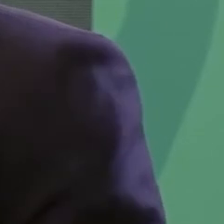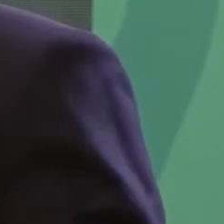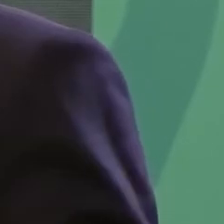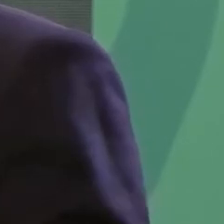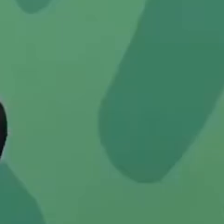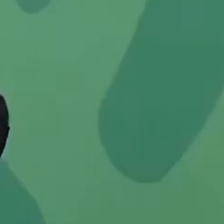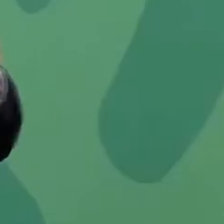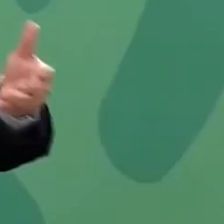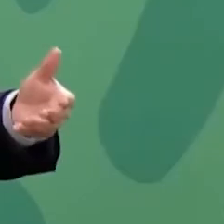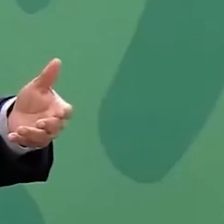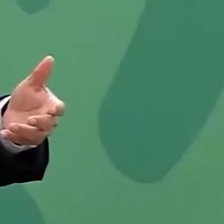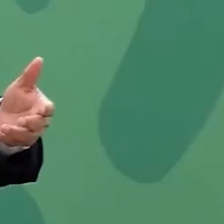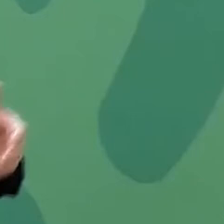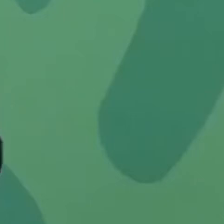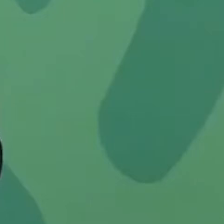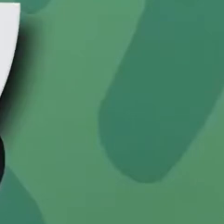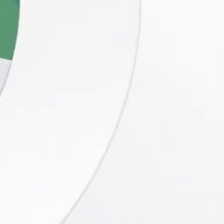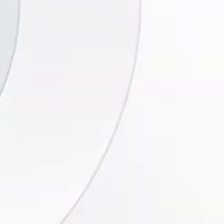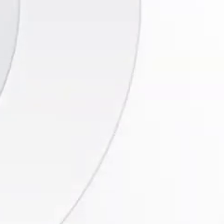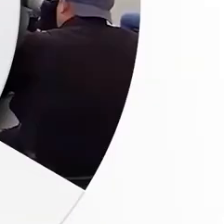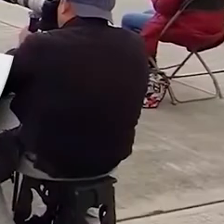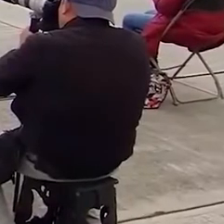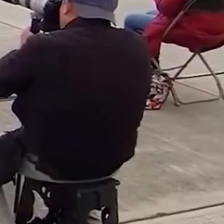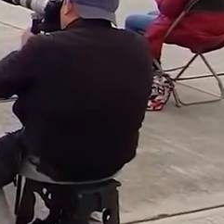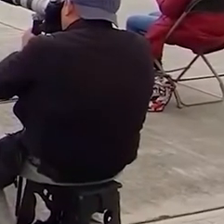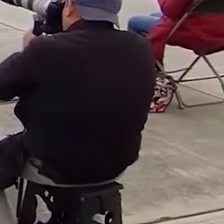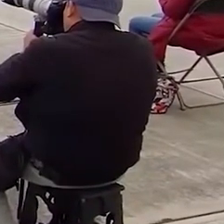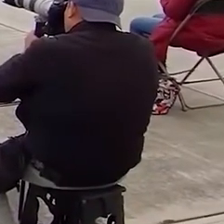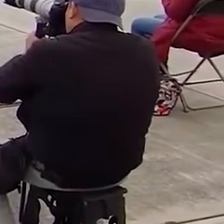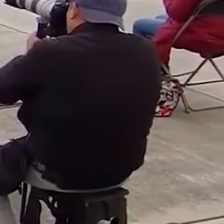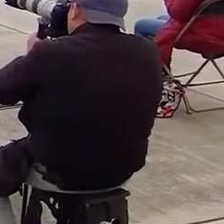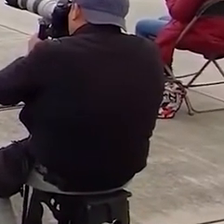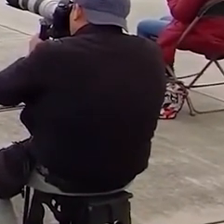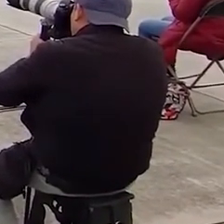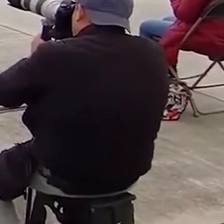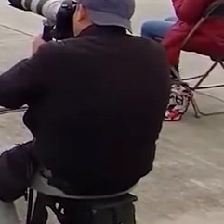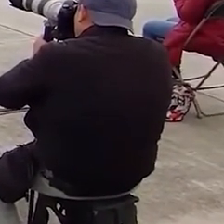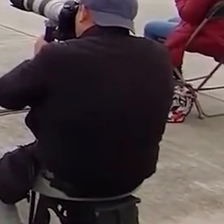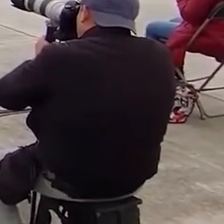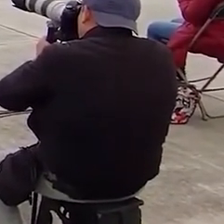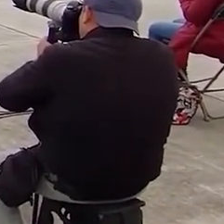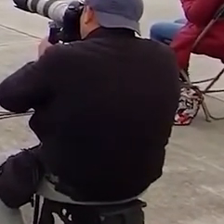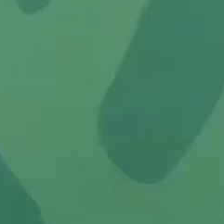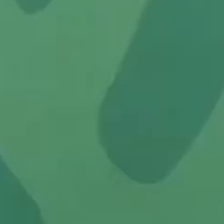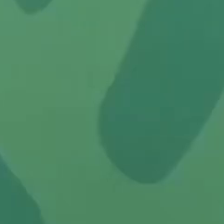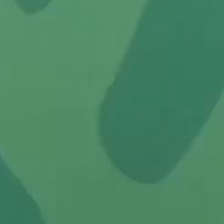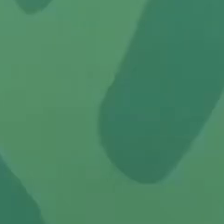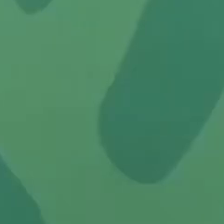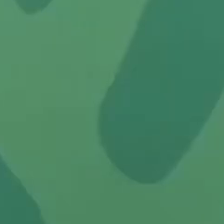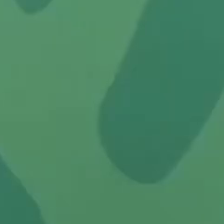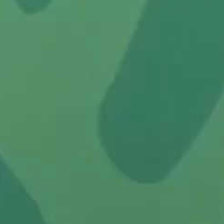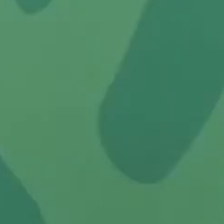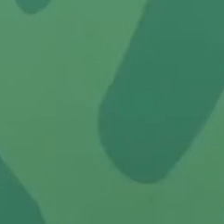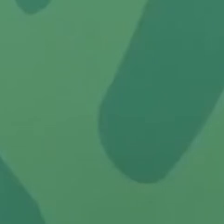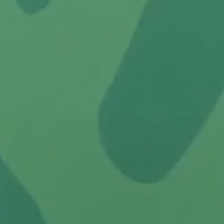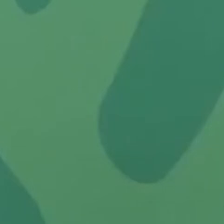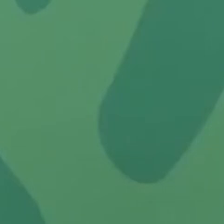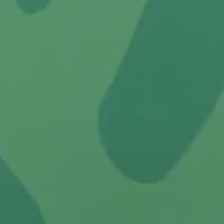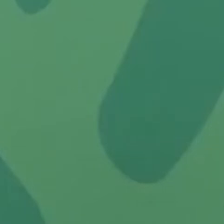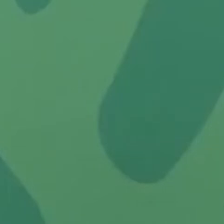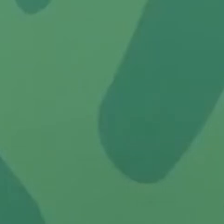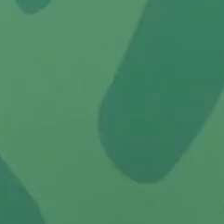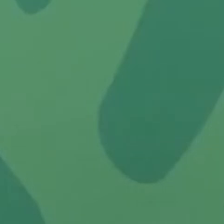Eso es sabido. En efecto, se comprobó de que una persona